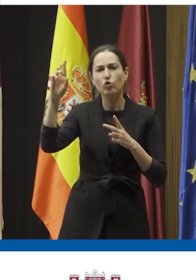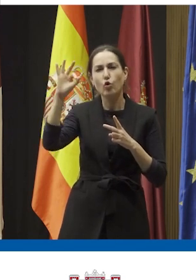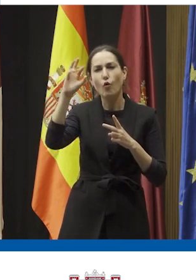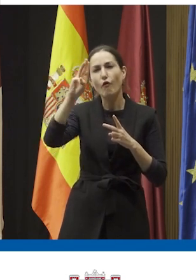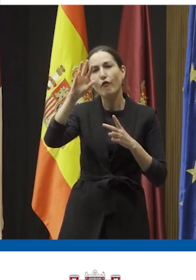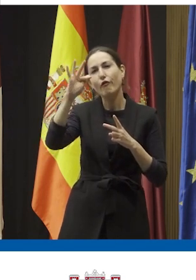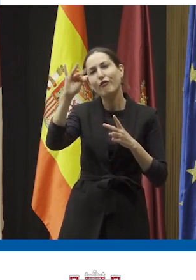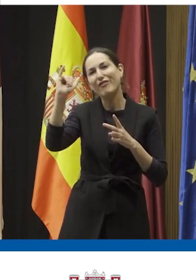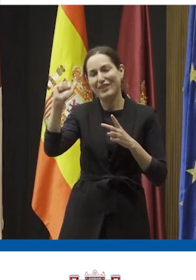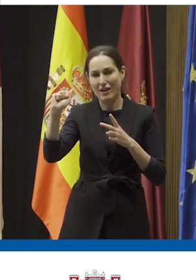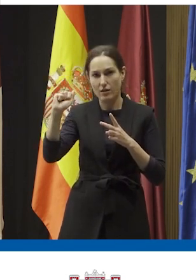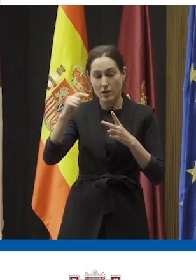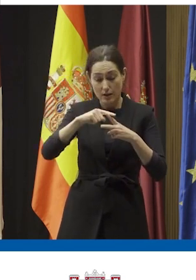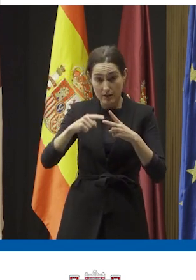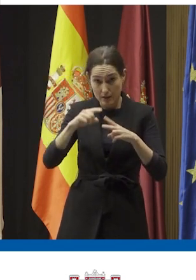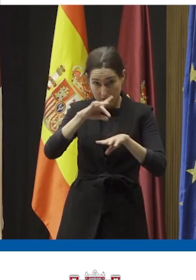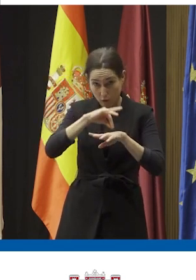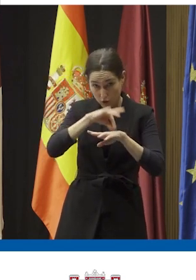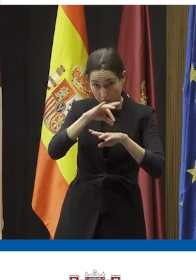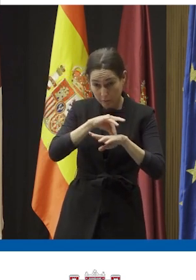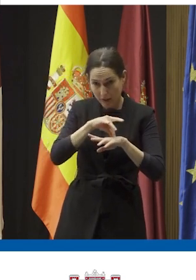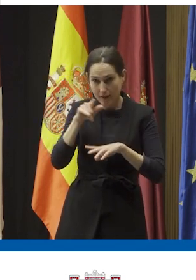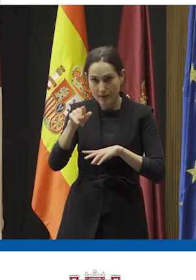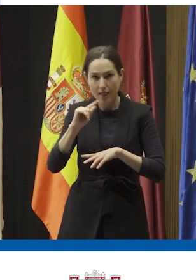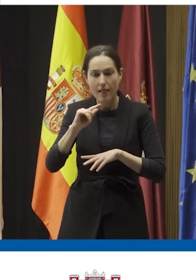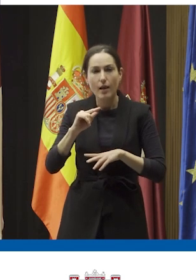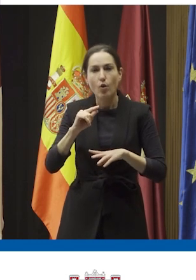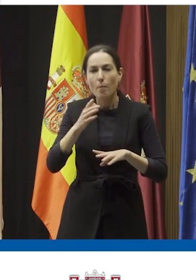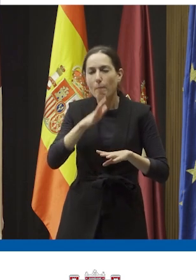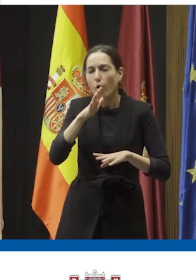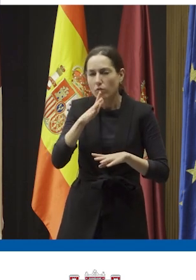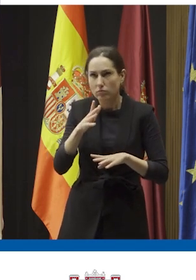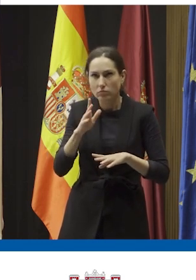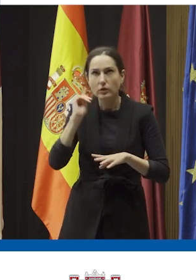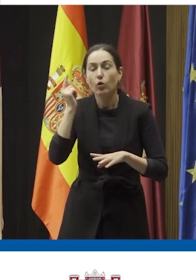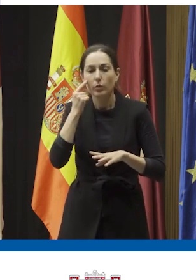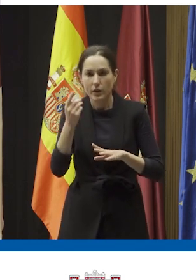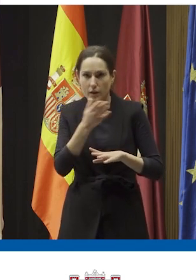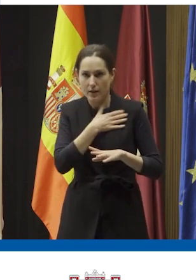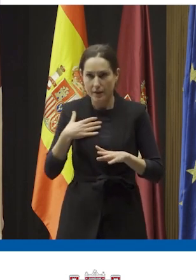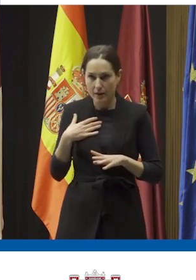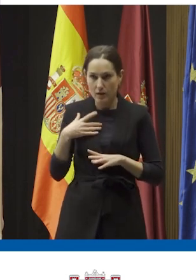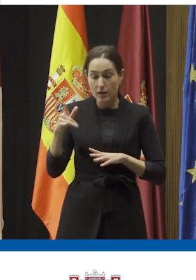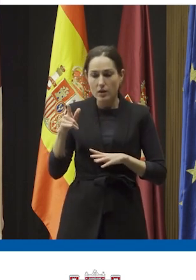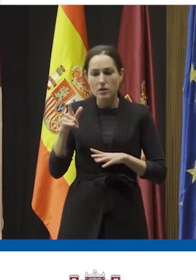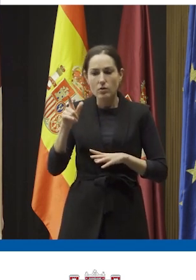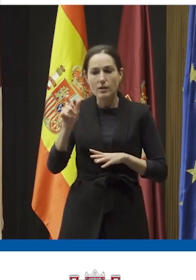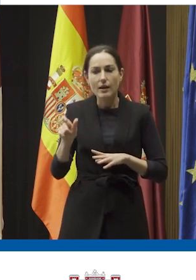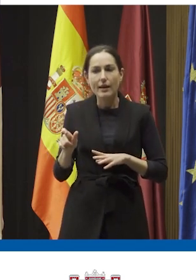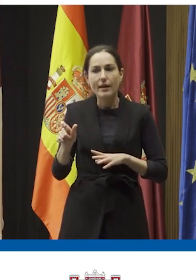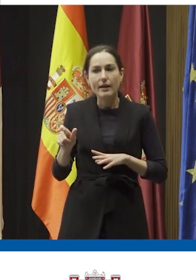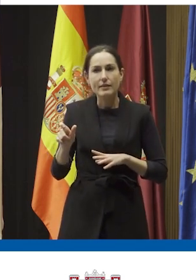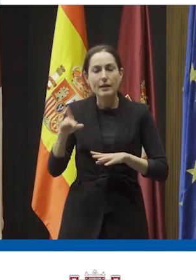tarde. ¿Qué hizo John Hunter? Se inyectó pus de enfermo sifilítico él directamente,